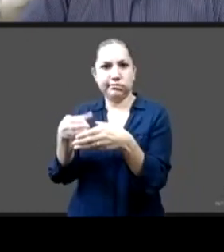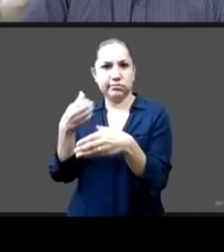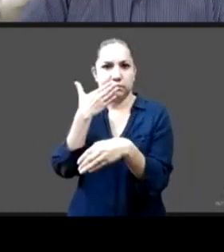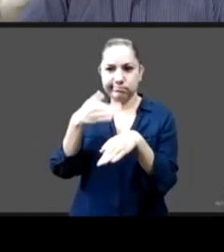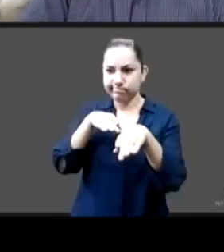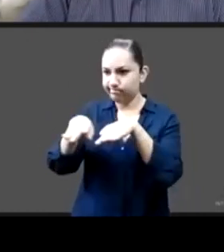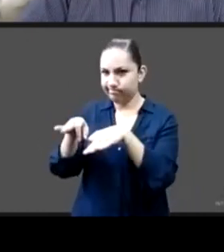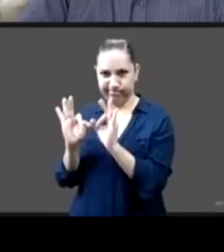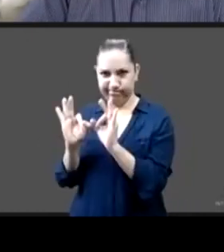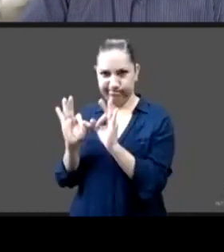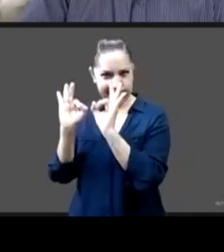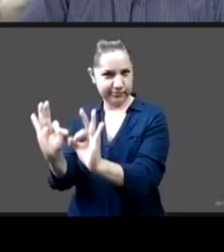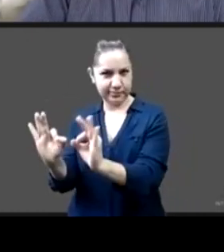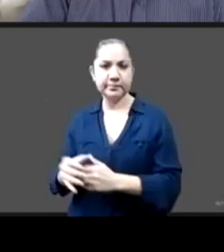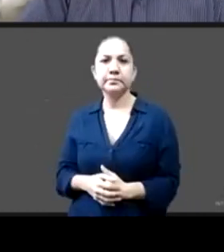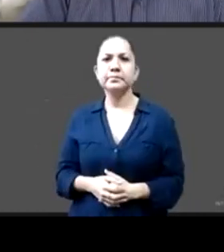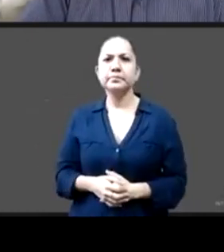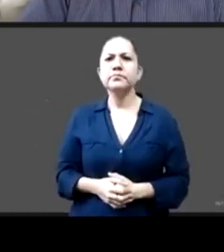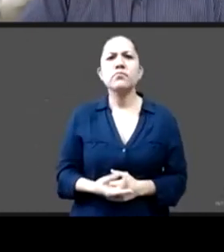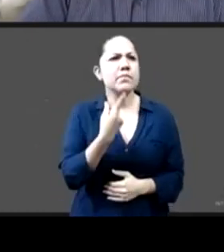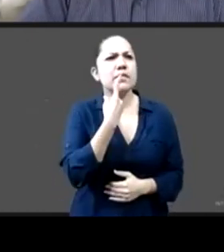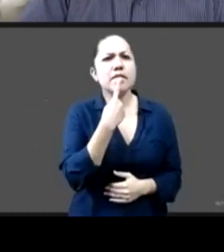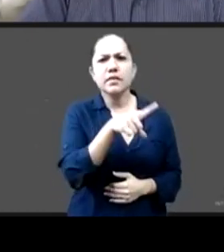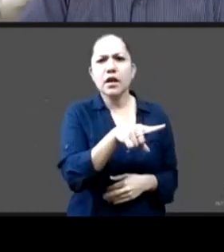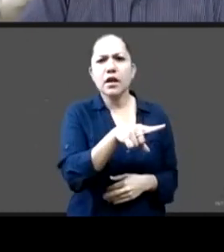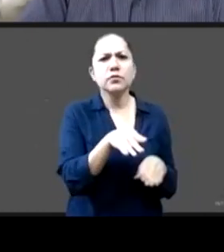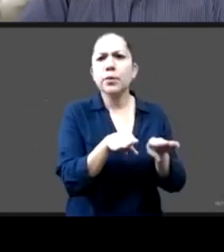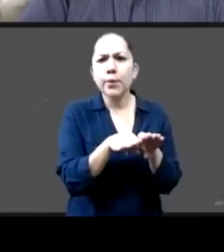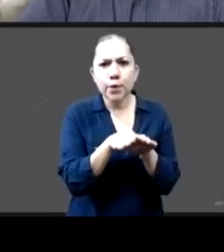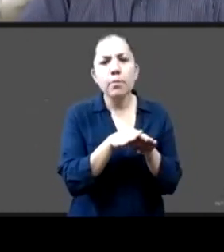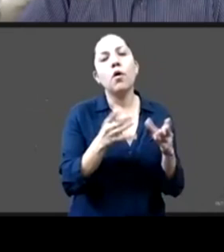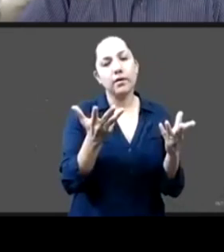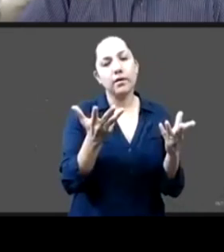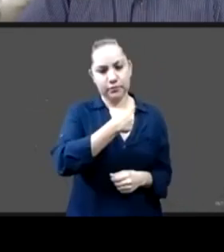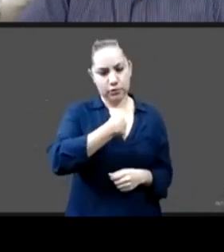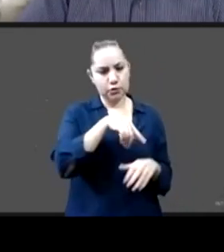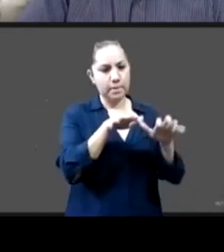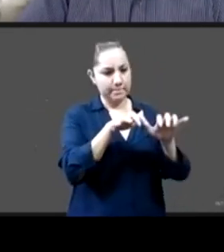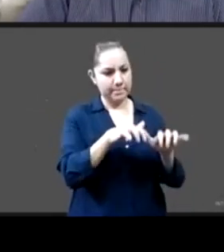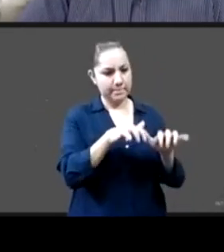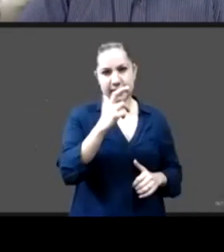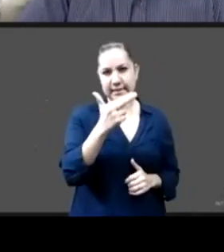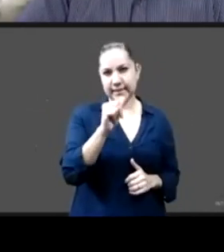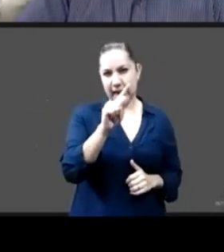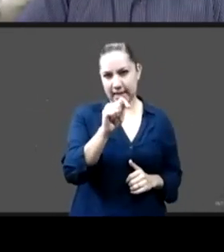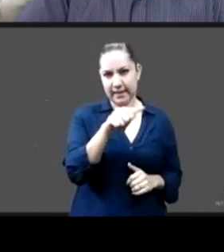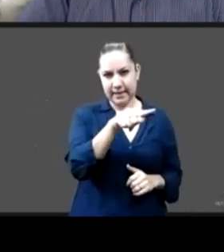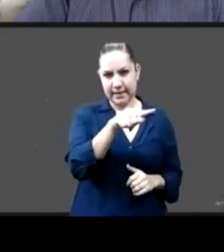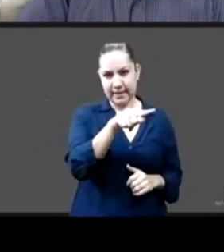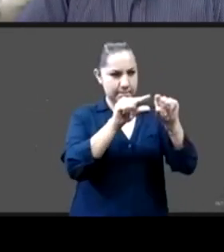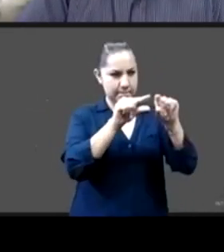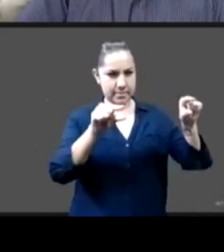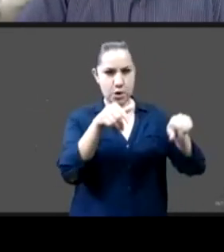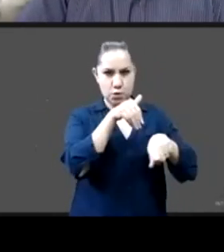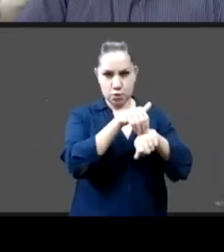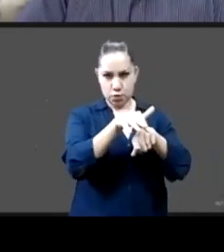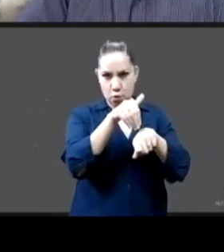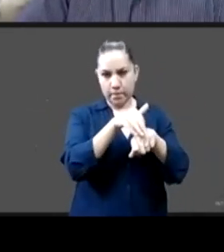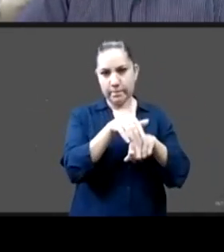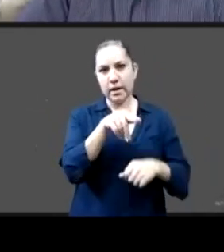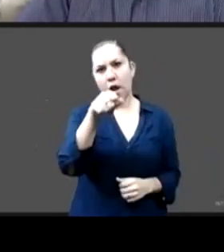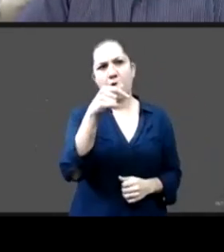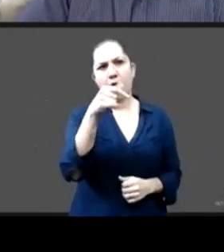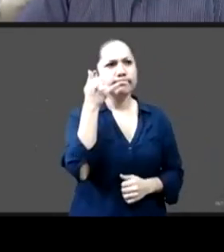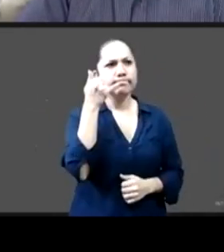¿Cómo denunciar? Les pusimos también igual en el chat los números a los que en los que ustedes se pueden